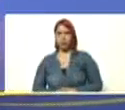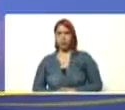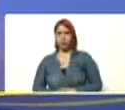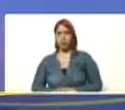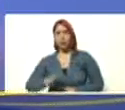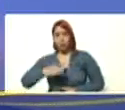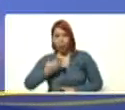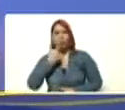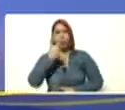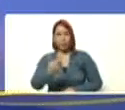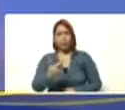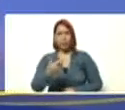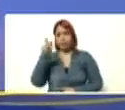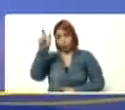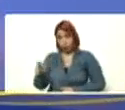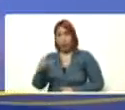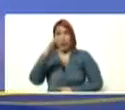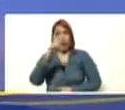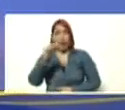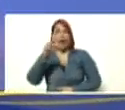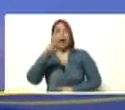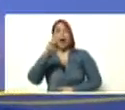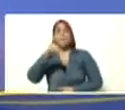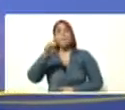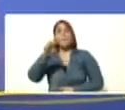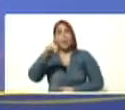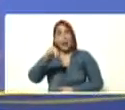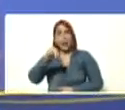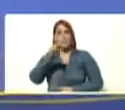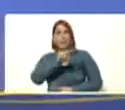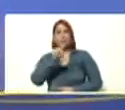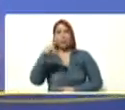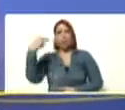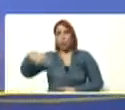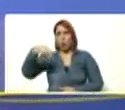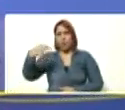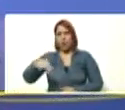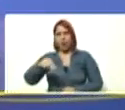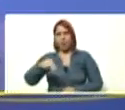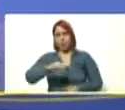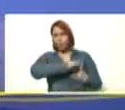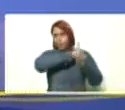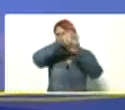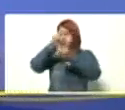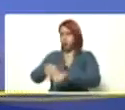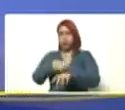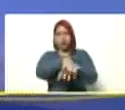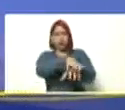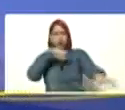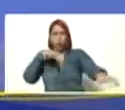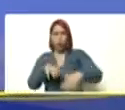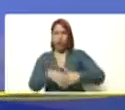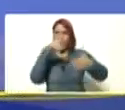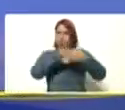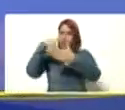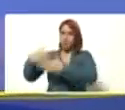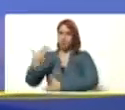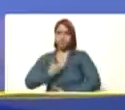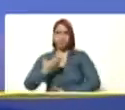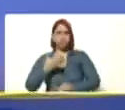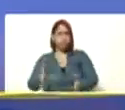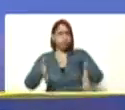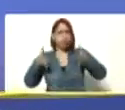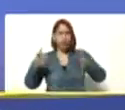puedo decir que Carmen Meléndez el 21 de noviembre arrasó en las elecciones para alcaldesa de